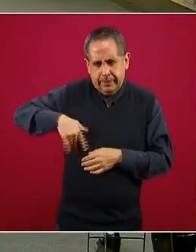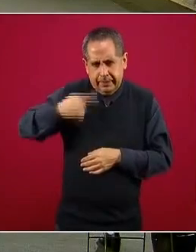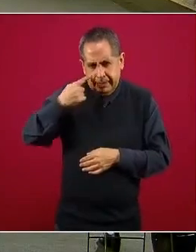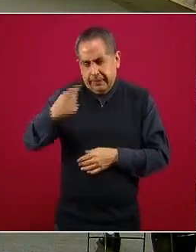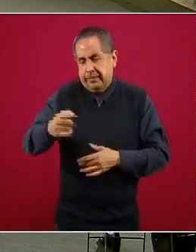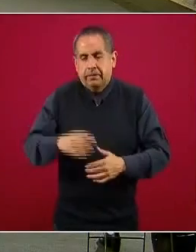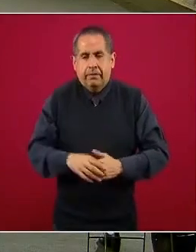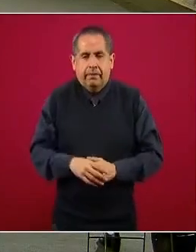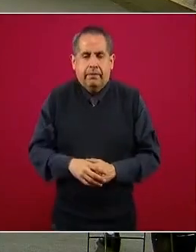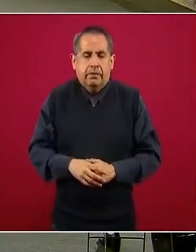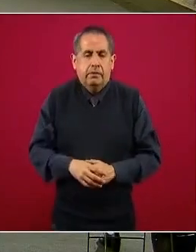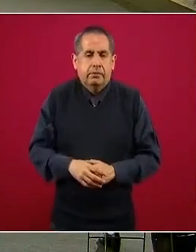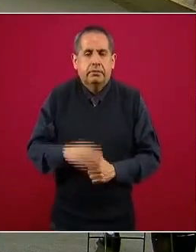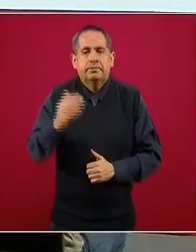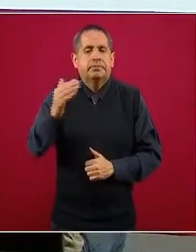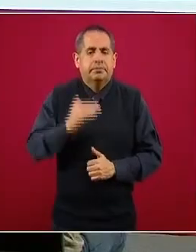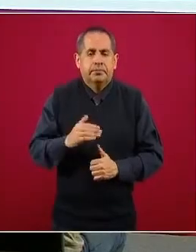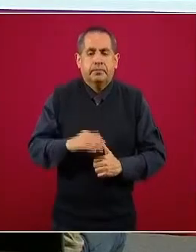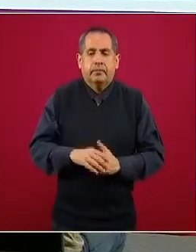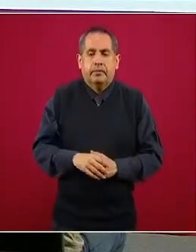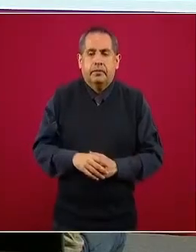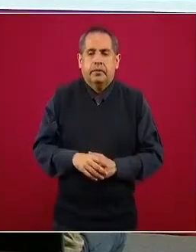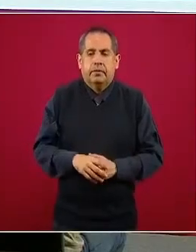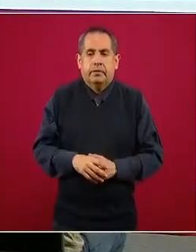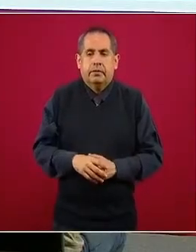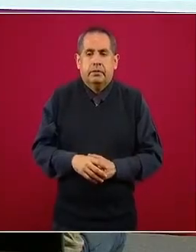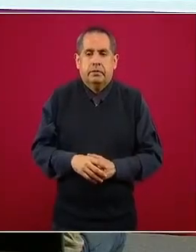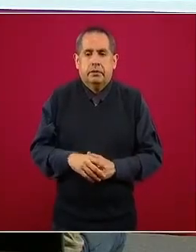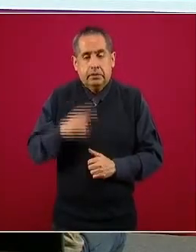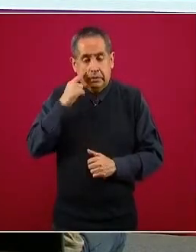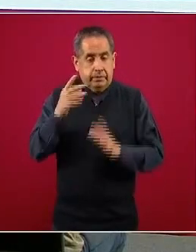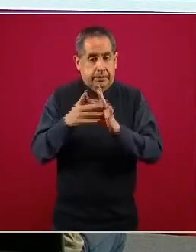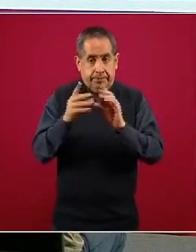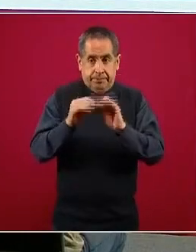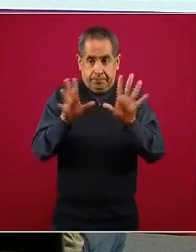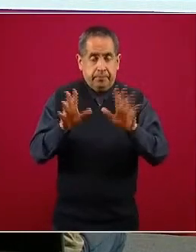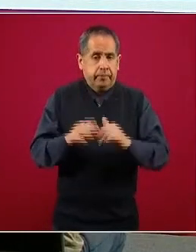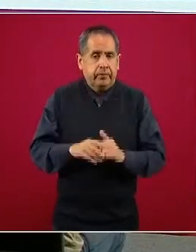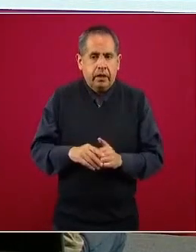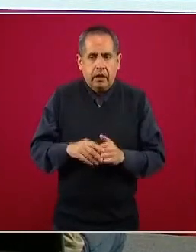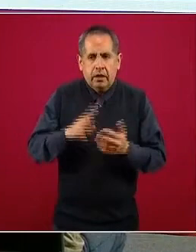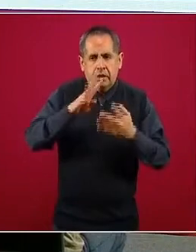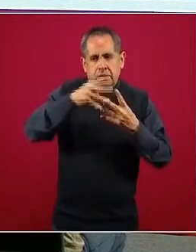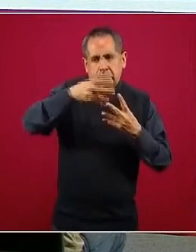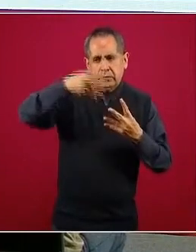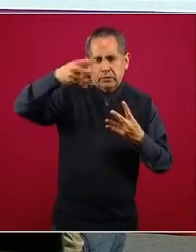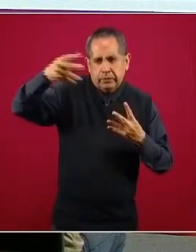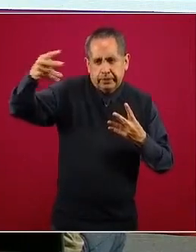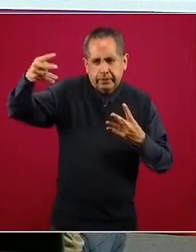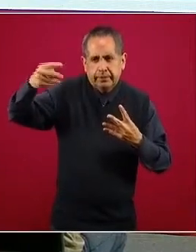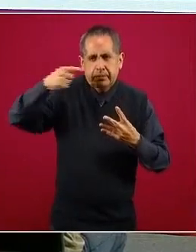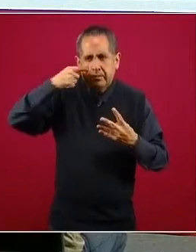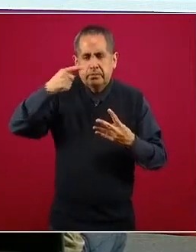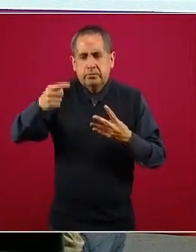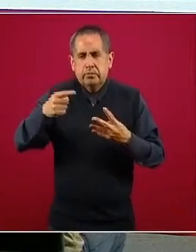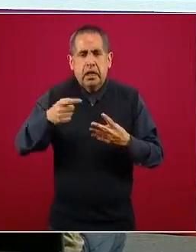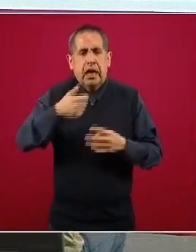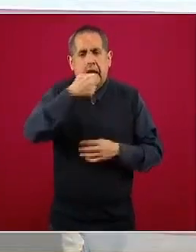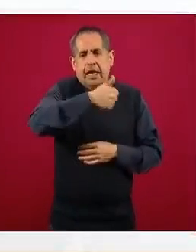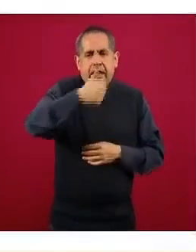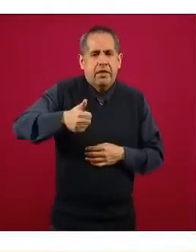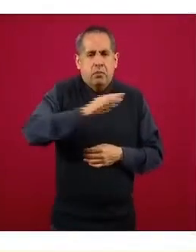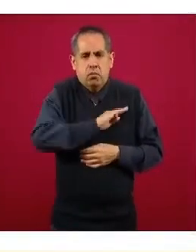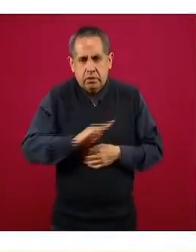de presentar. Vamos a ver la siguiente. Aquí lo podemos ver de manera en una gráfica de líneas, municipio